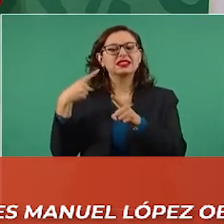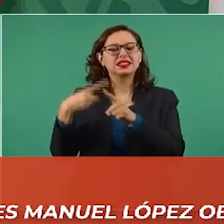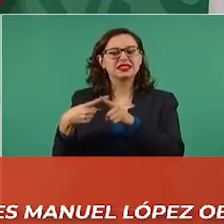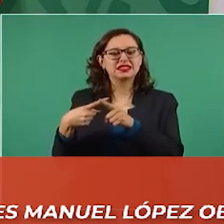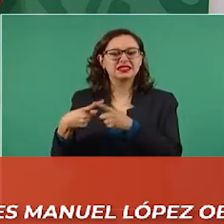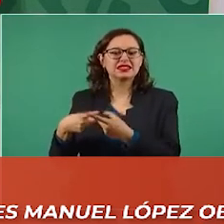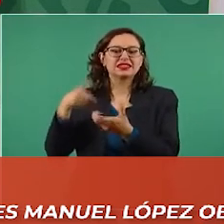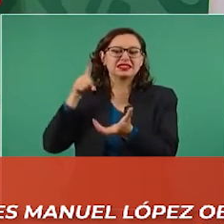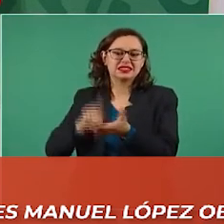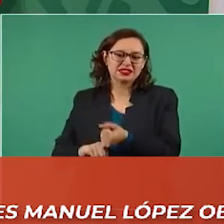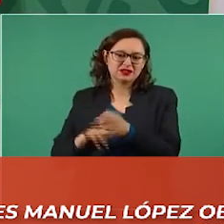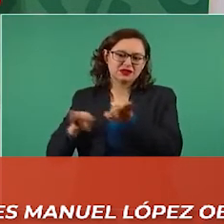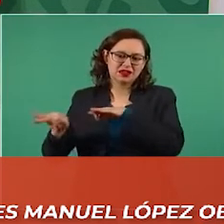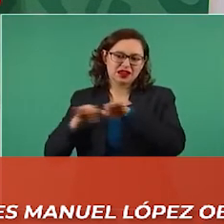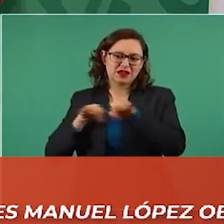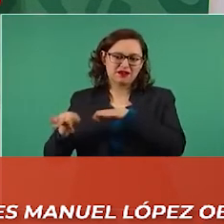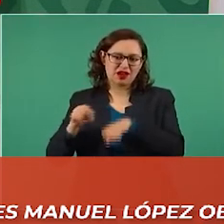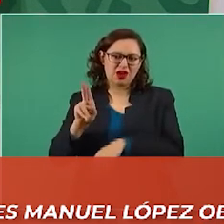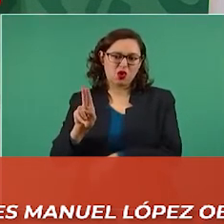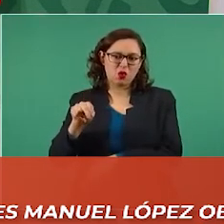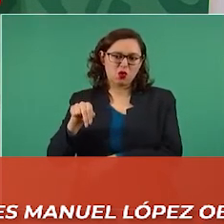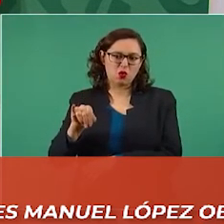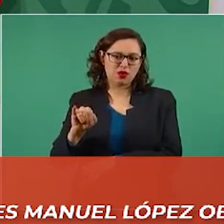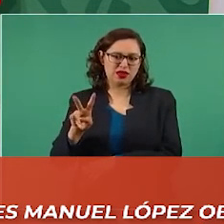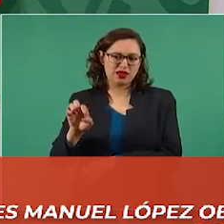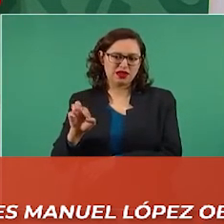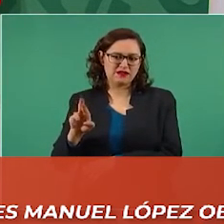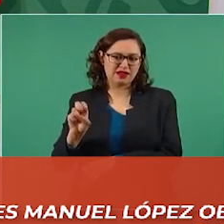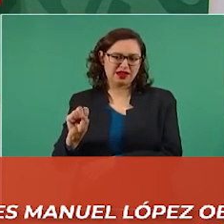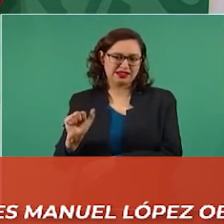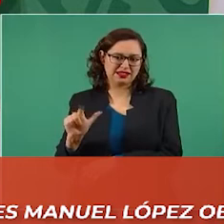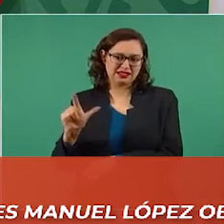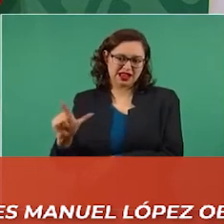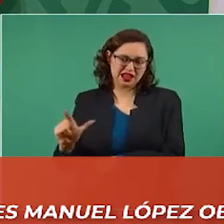del periódico Universal.